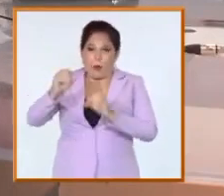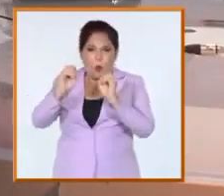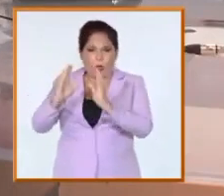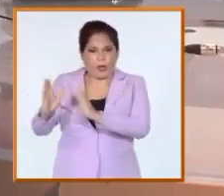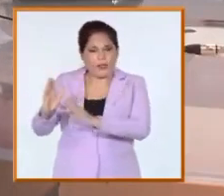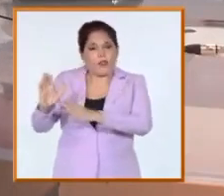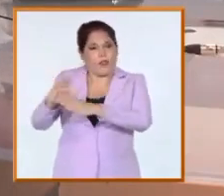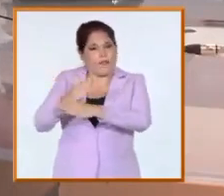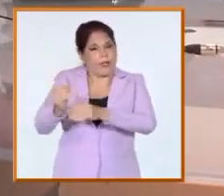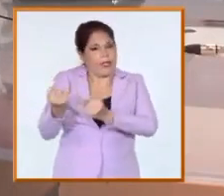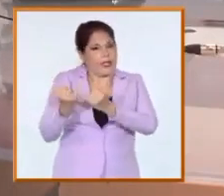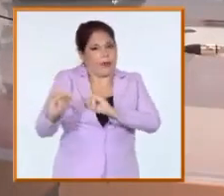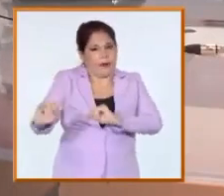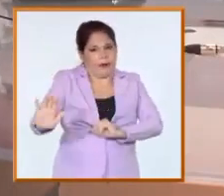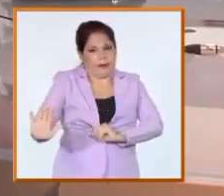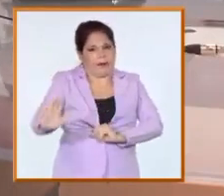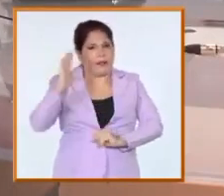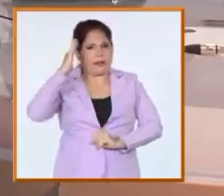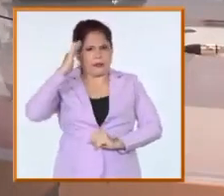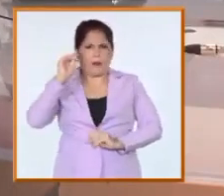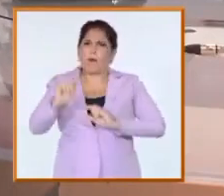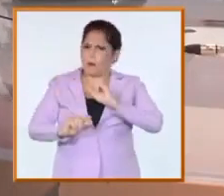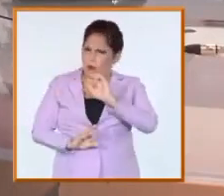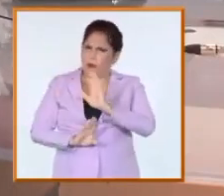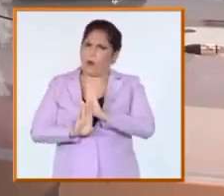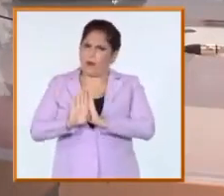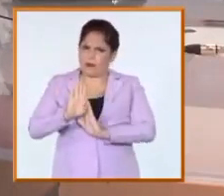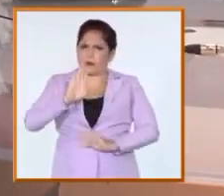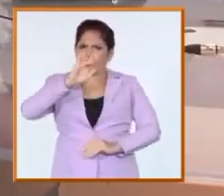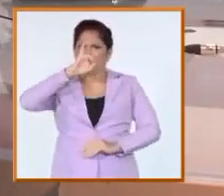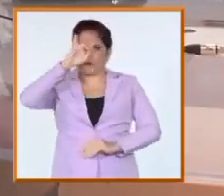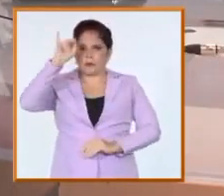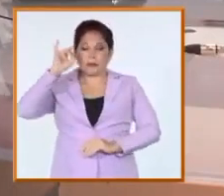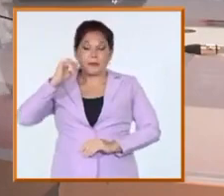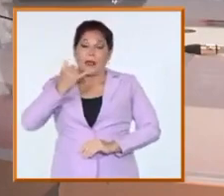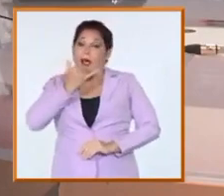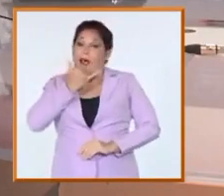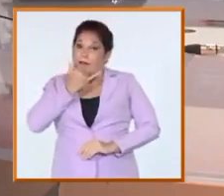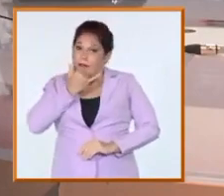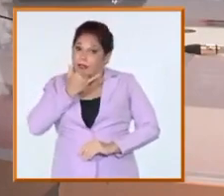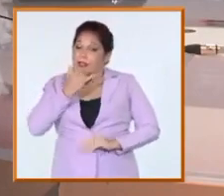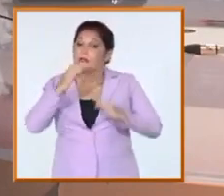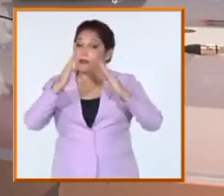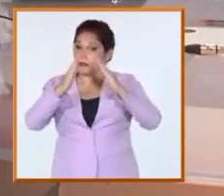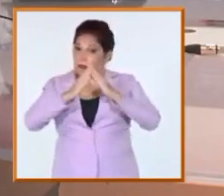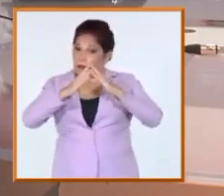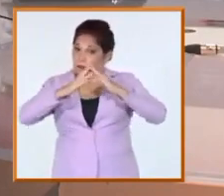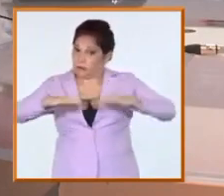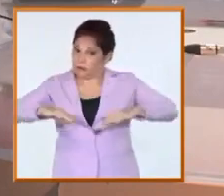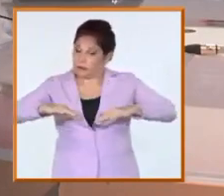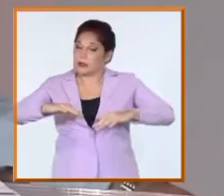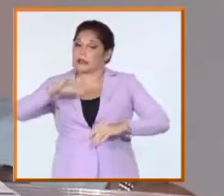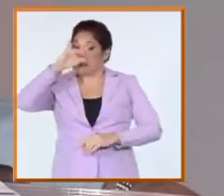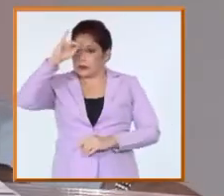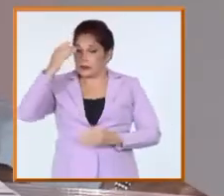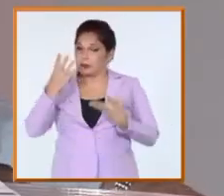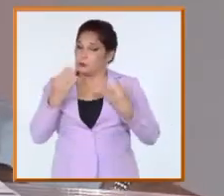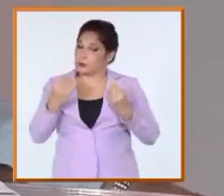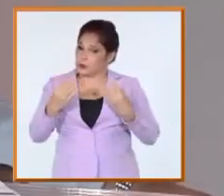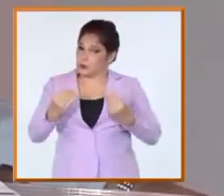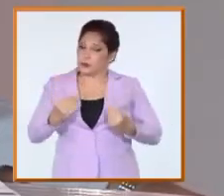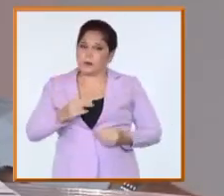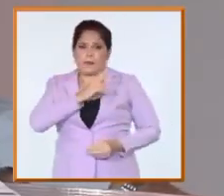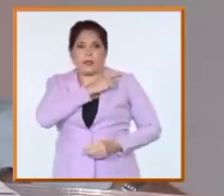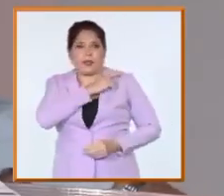en este sentido y van avanzando pero en la afectación fue fue grande en Pinar y y